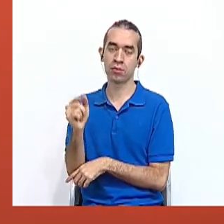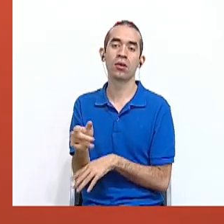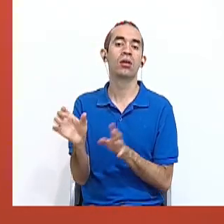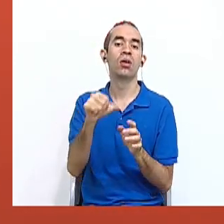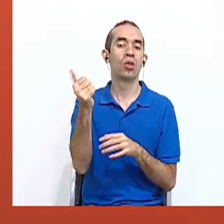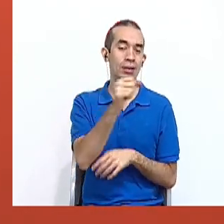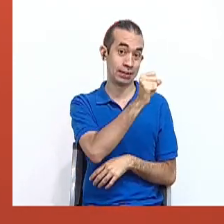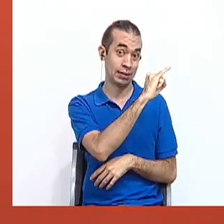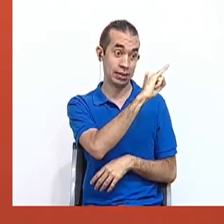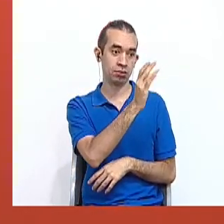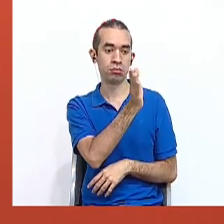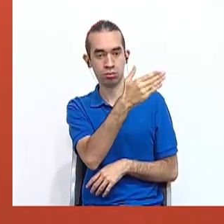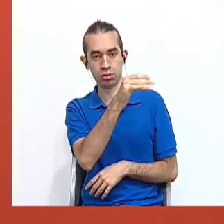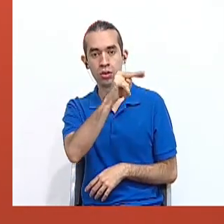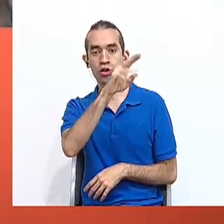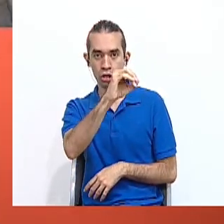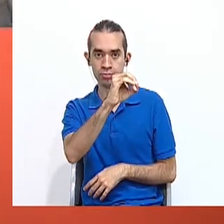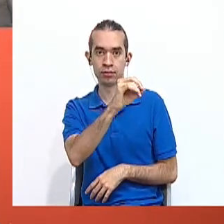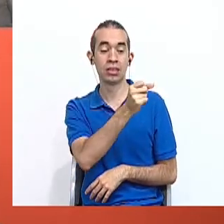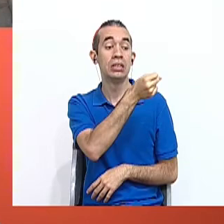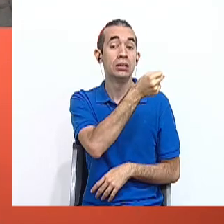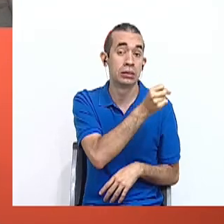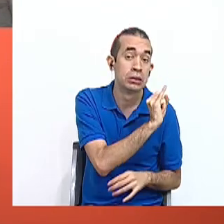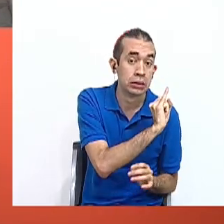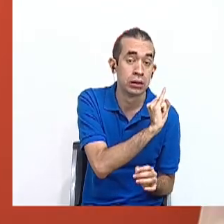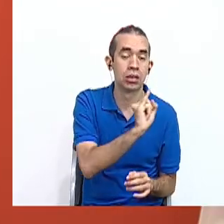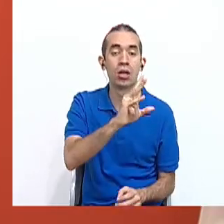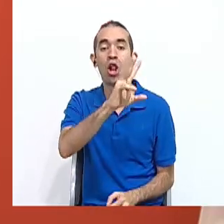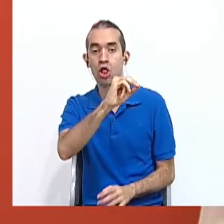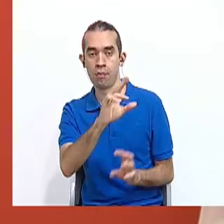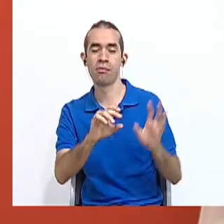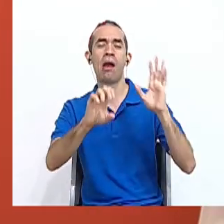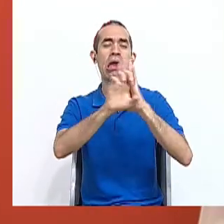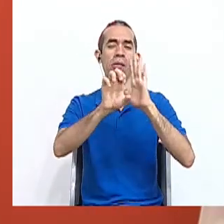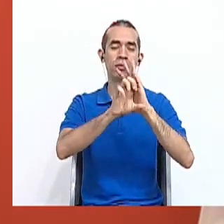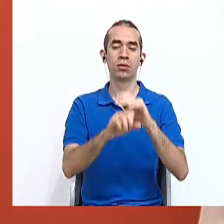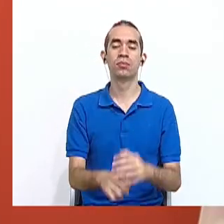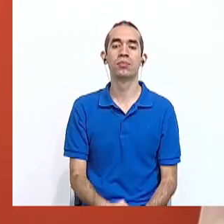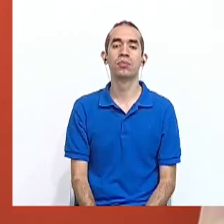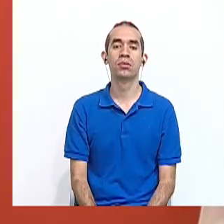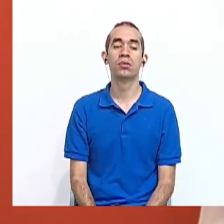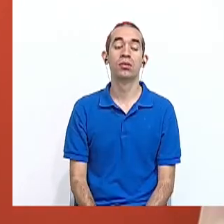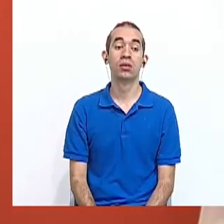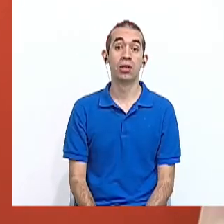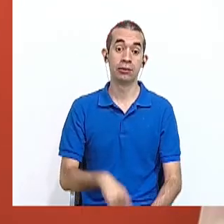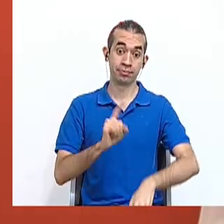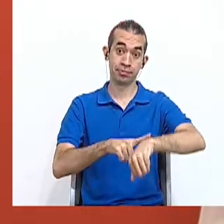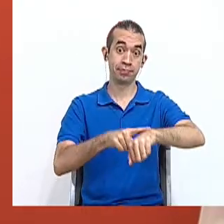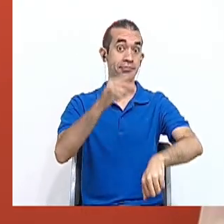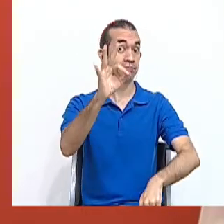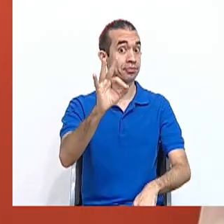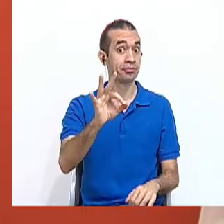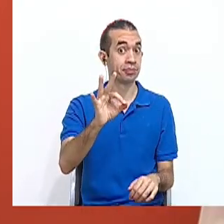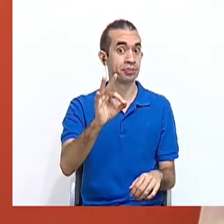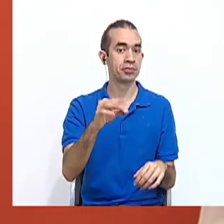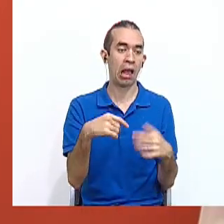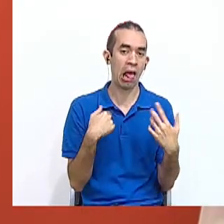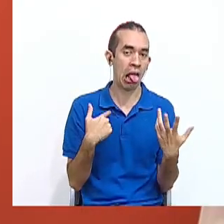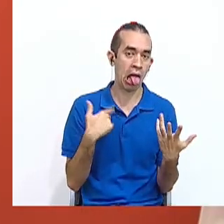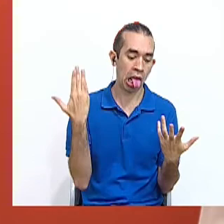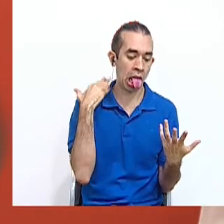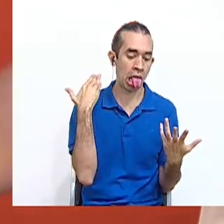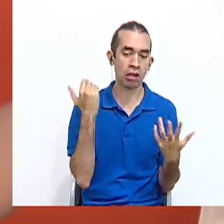es sí y una negación que es no. Por ejemplo, hubiese llegado a tiempo si no me hubiese